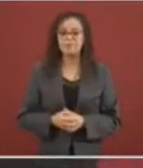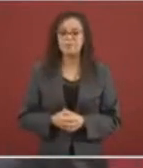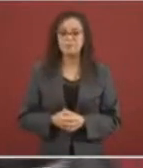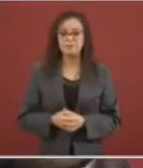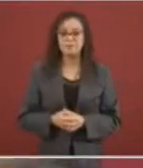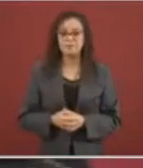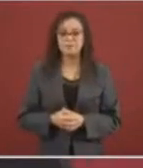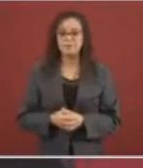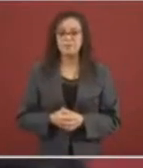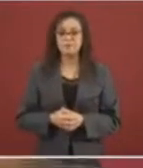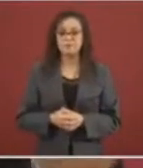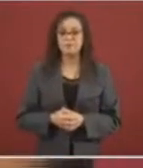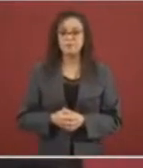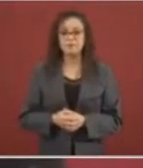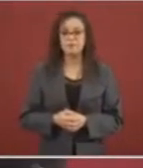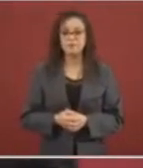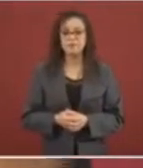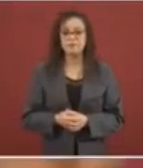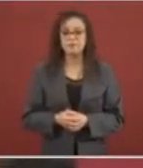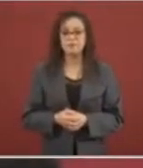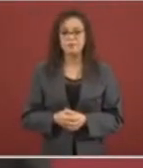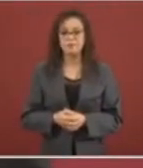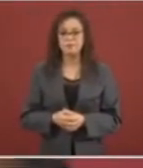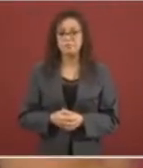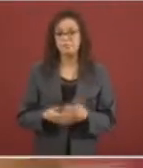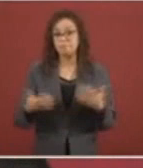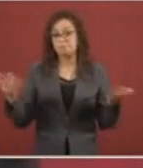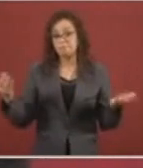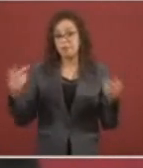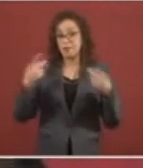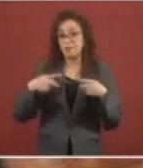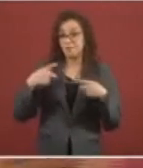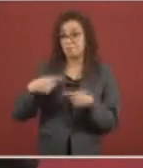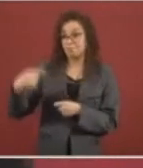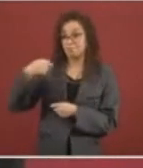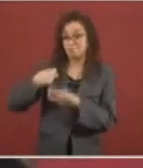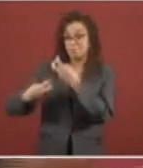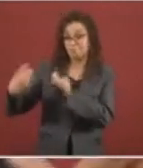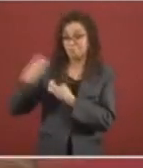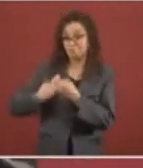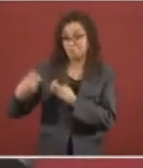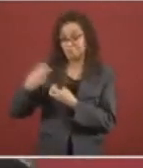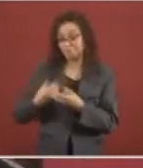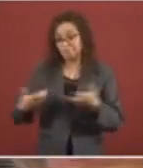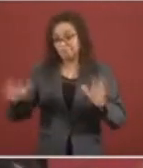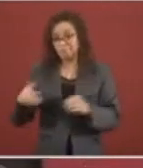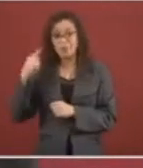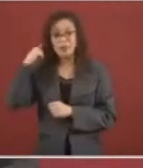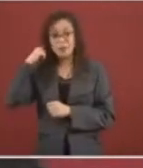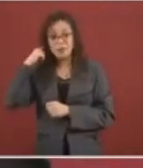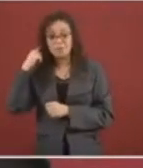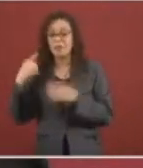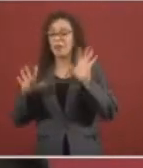aunque a mis adversarios o malquerientes les entre por un oído y les salga por